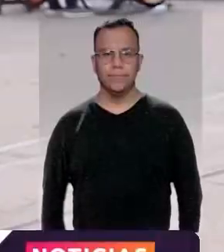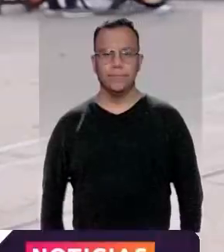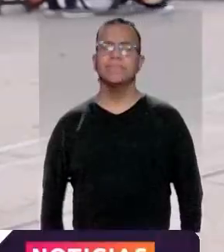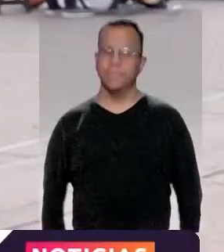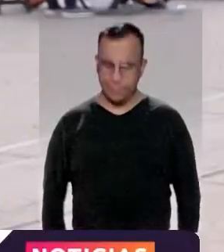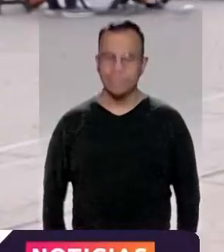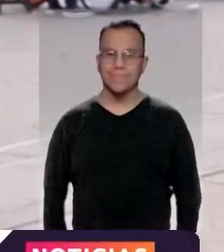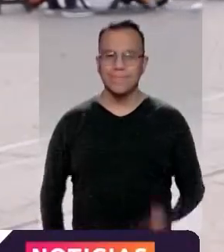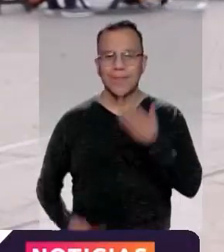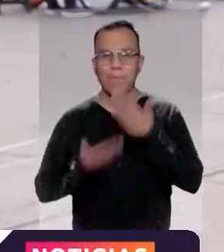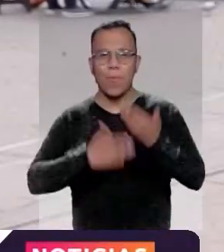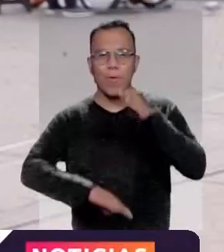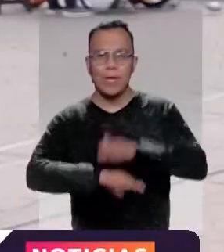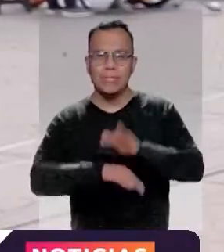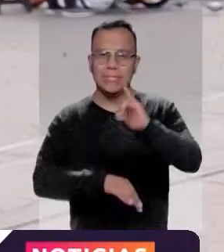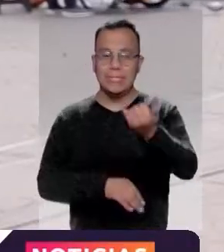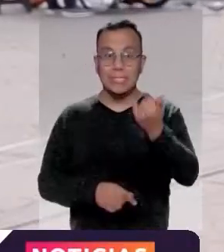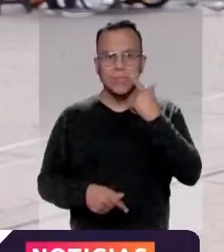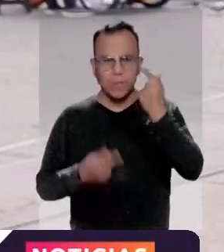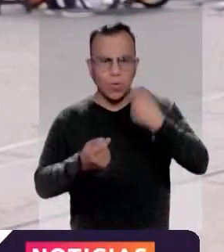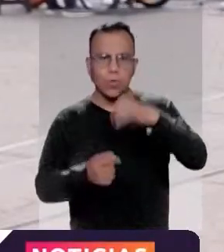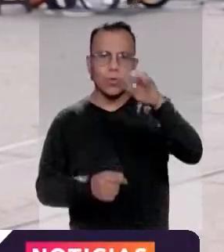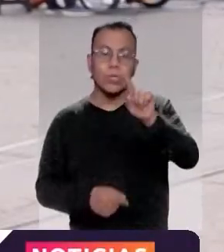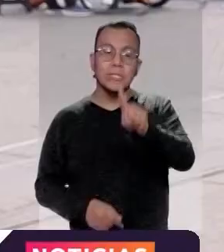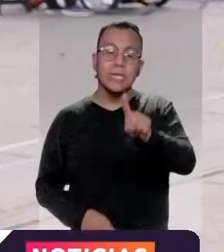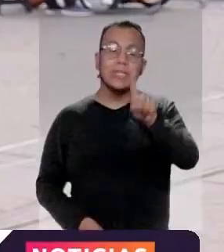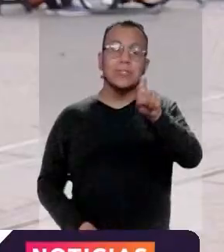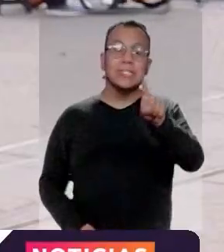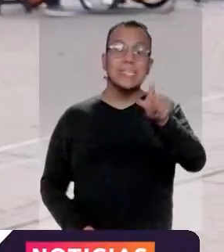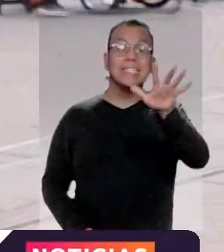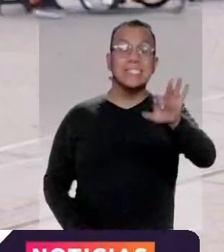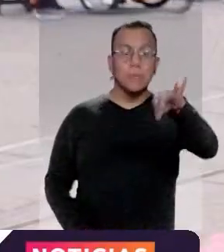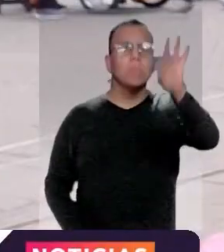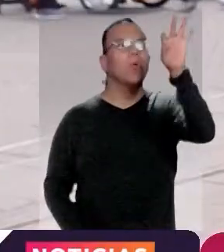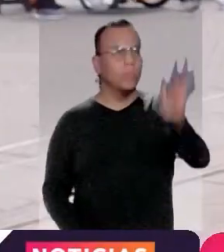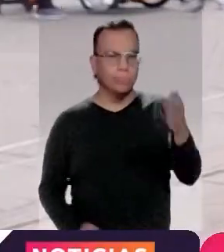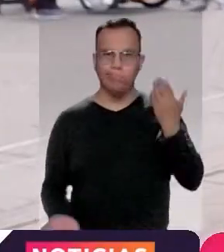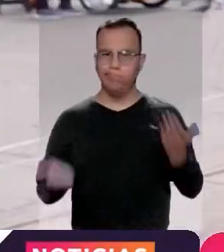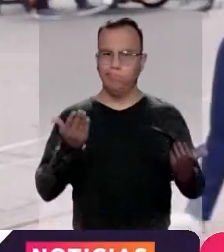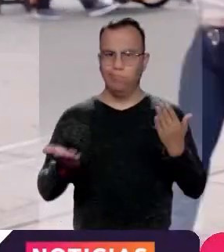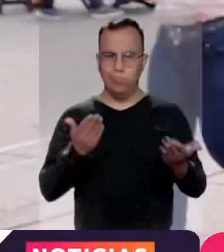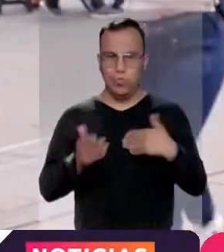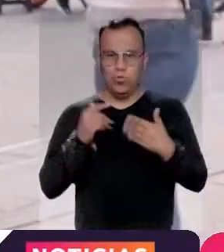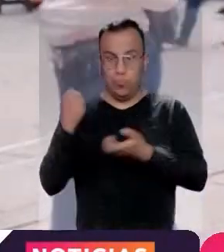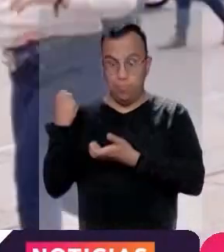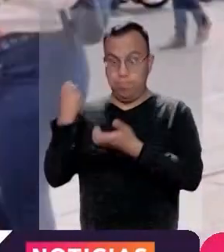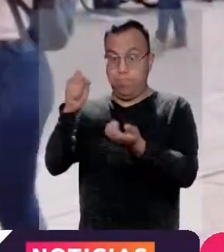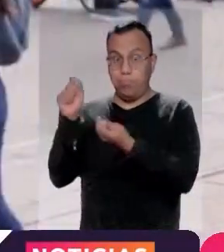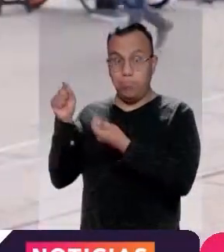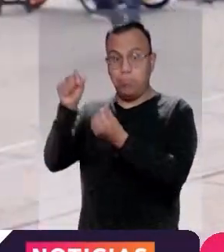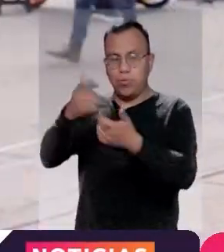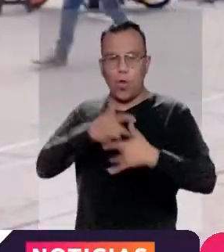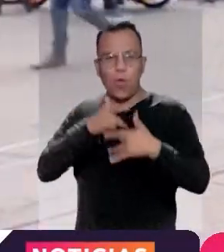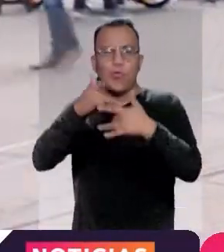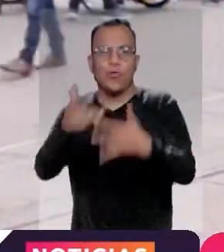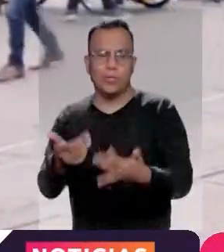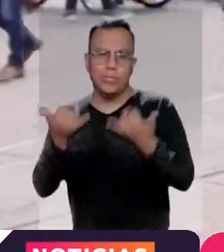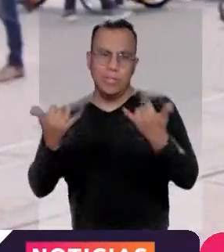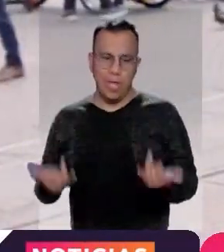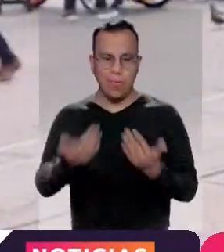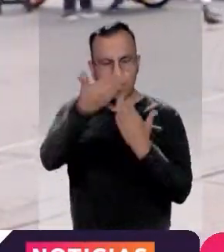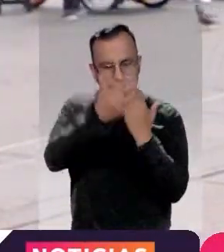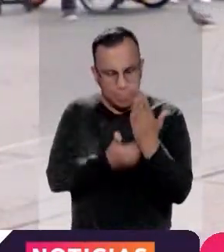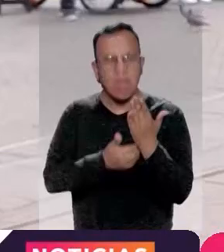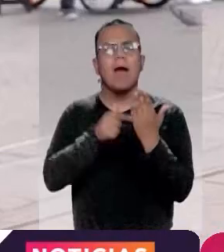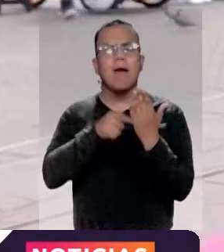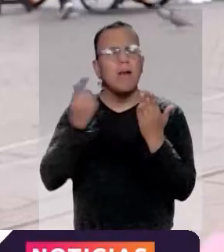Así es, buenas tardes. Pues una deducción del 165% con respecto al valor de su inversión o donación. En su declaración de renta